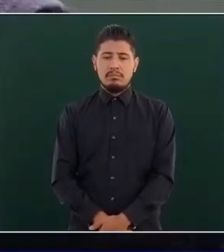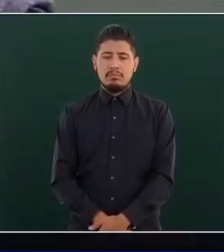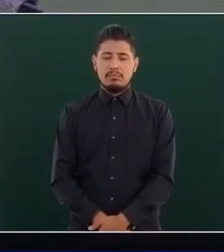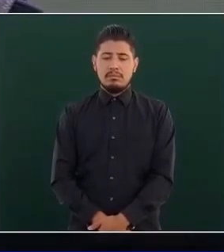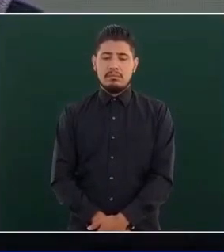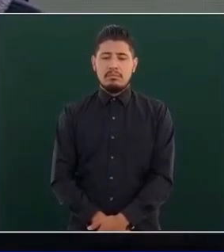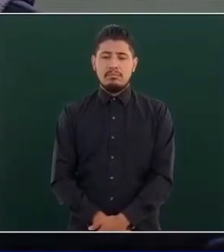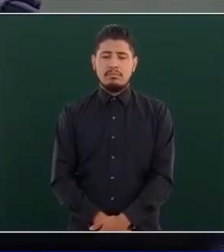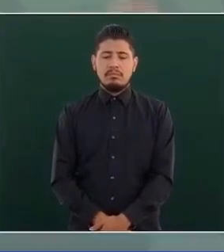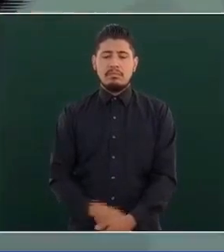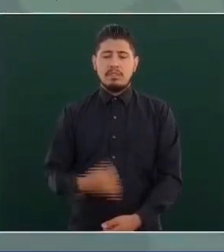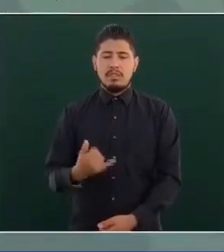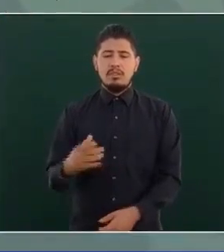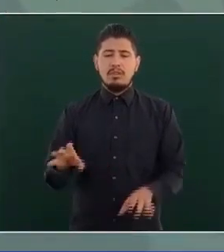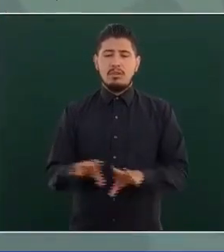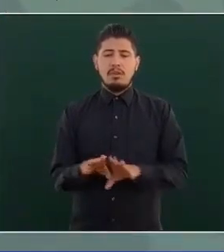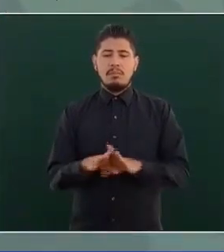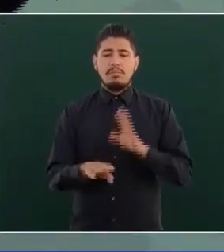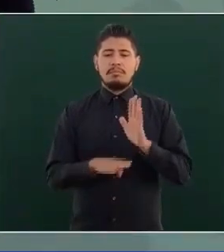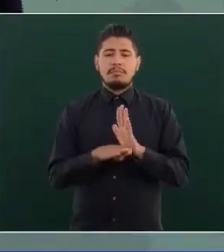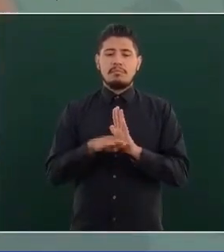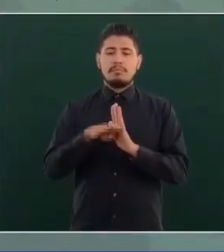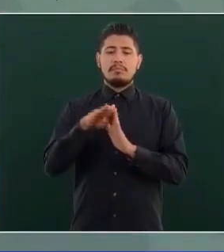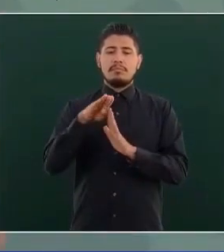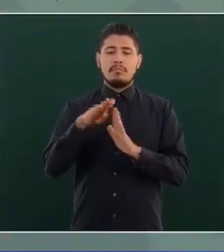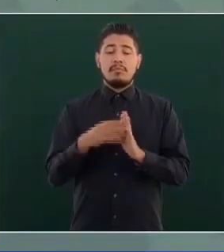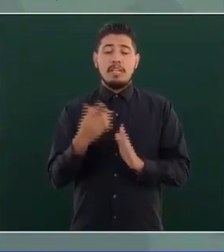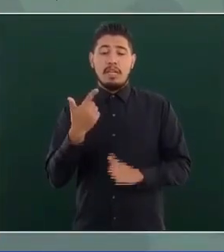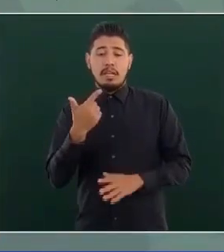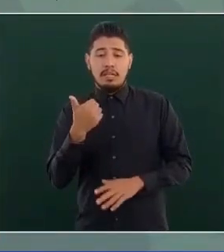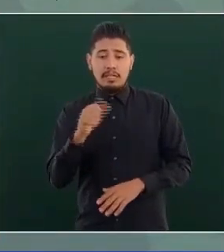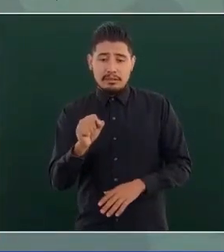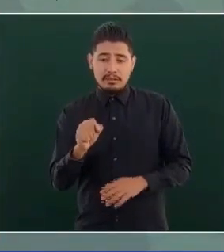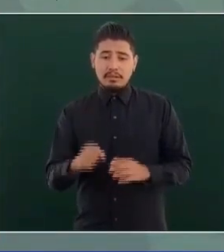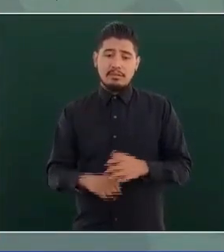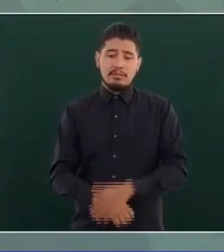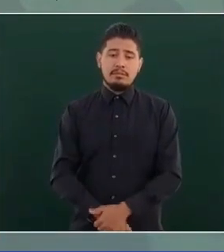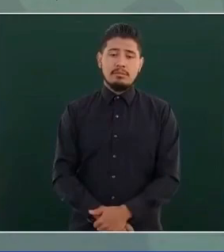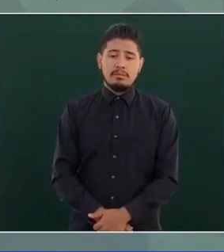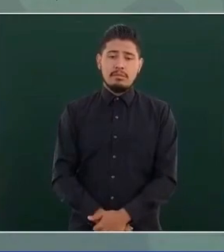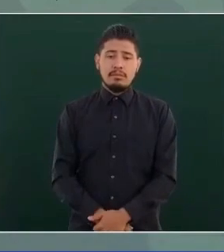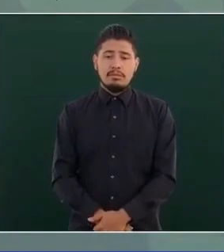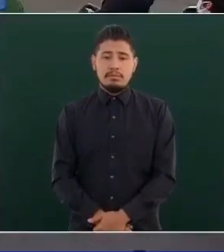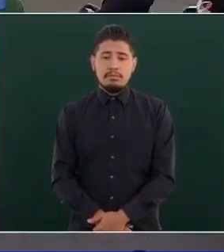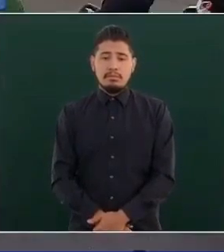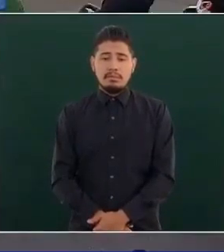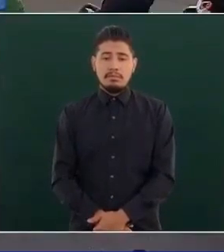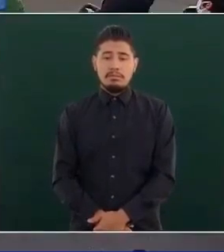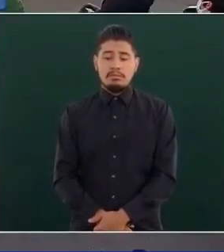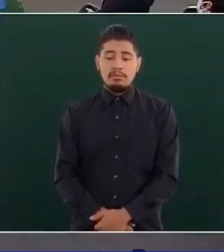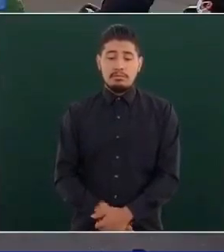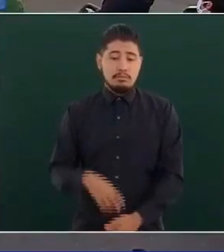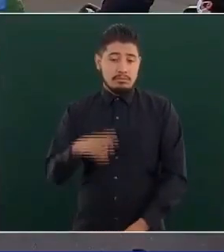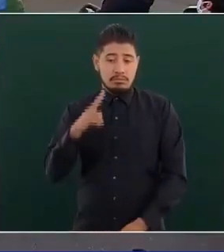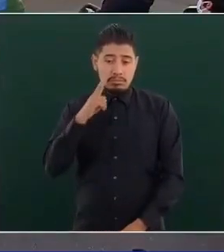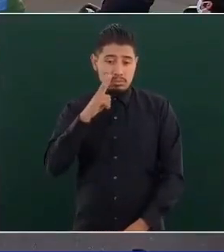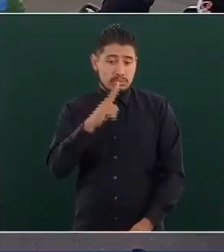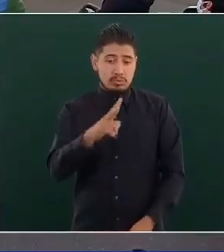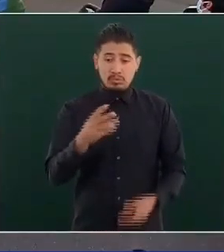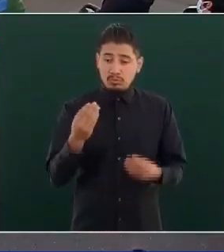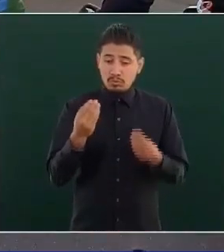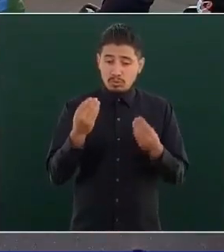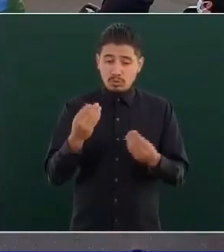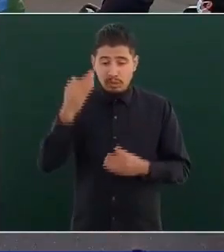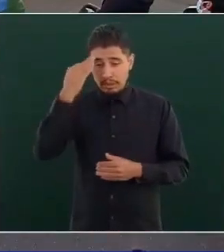Y como se incrementó el precio del gas, como no se veía en